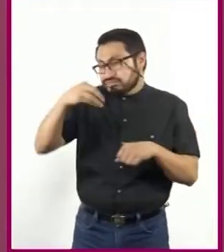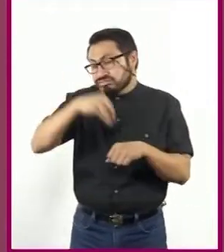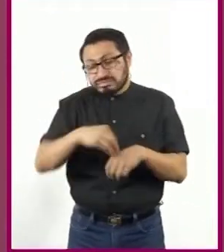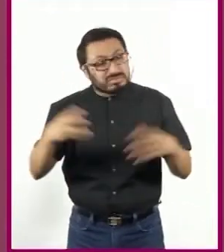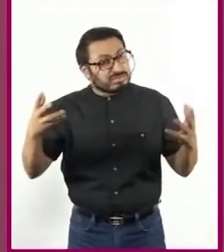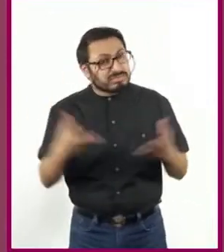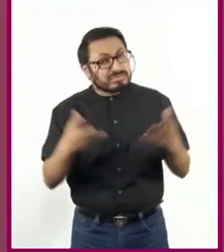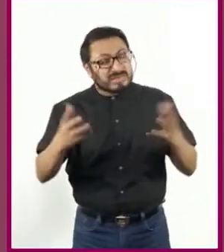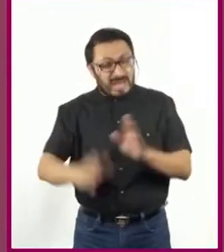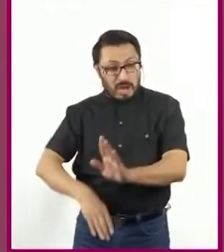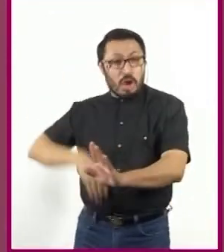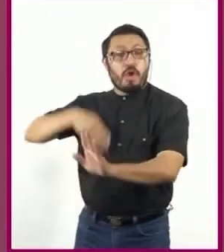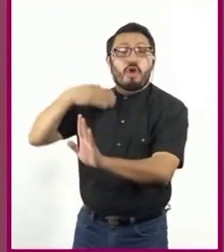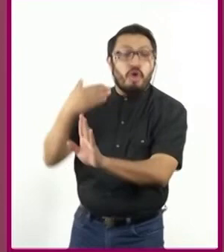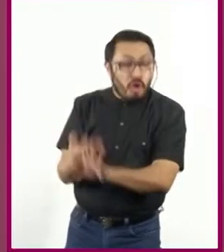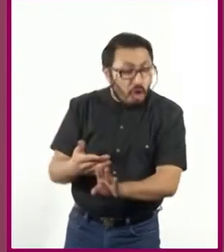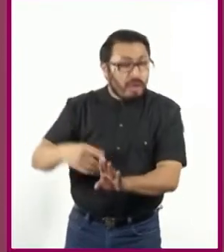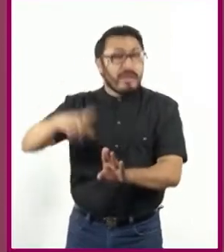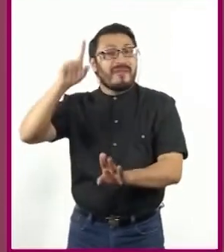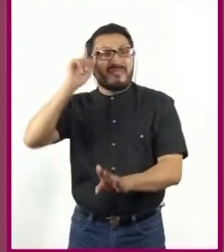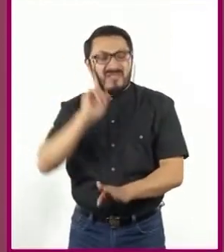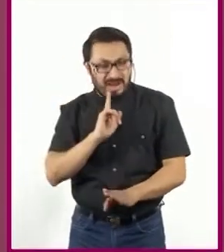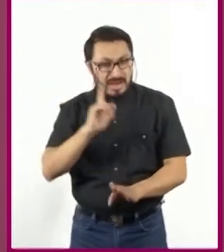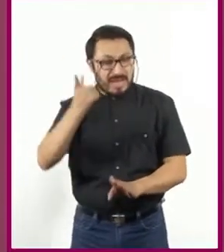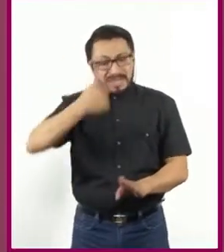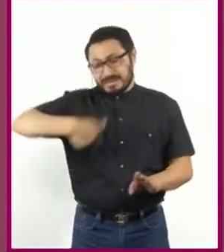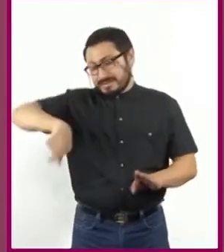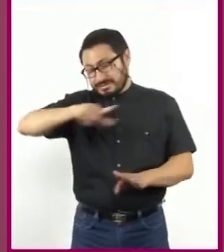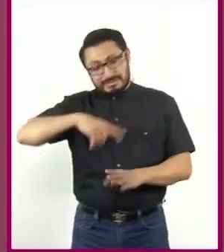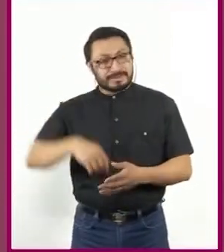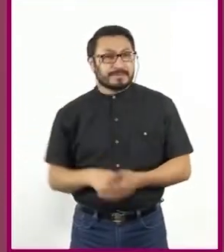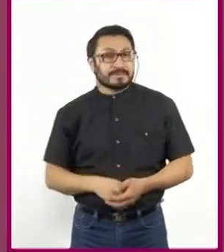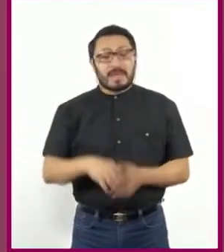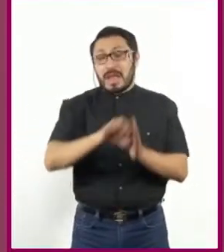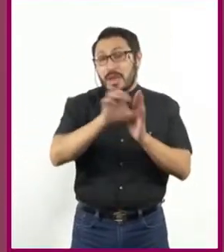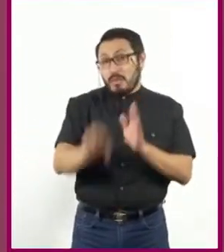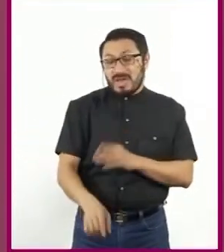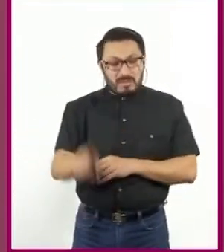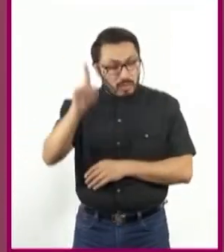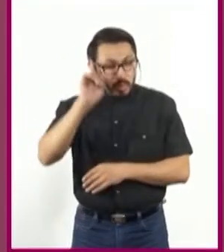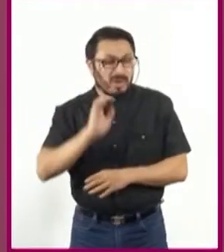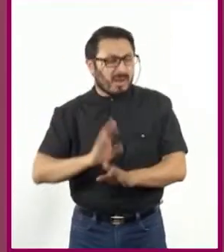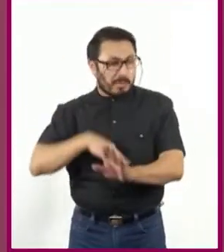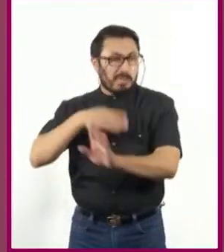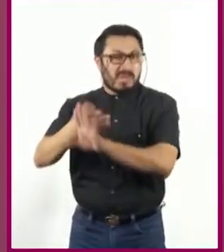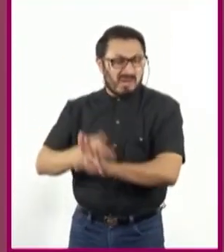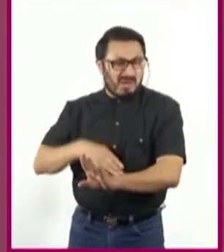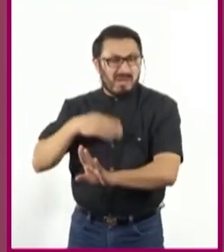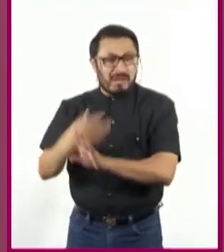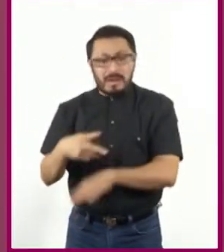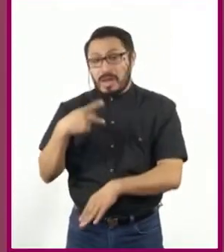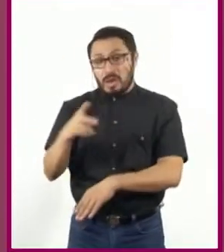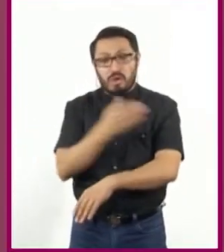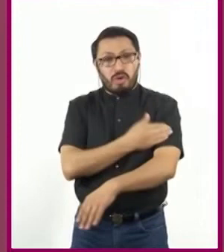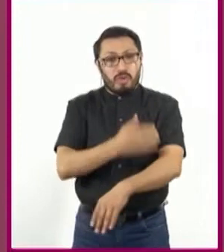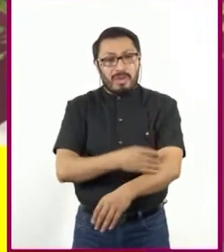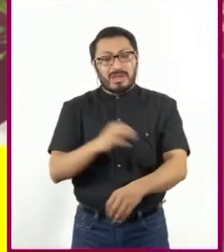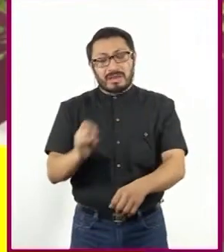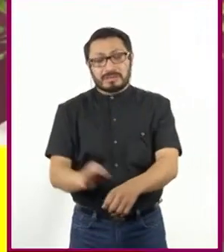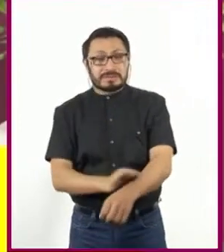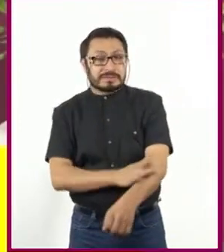realizada contra el género femenino. Un ejemplo son las mujeres agredidas por sus compañeros